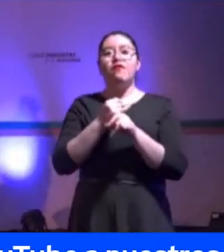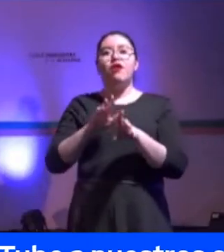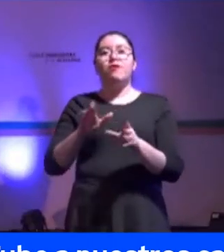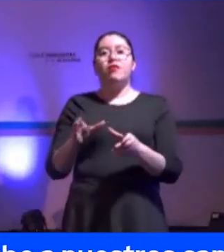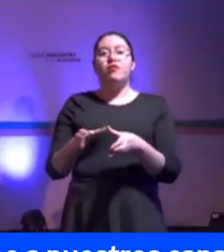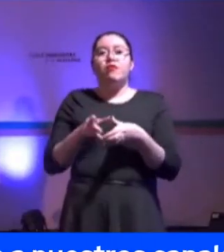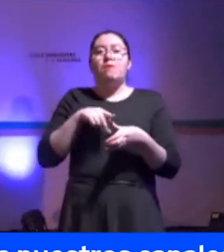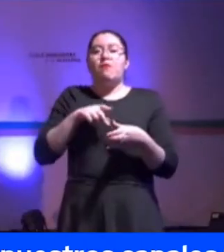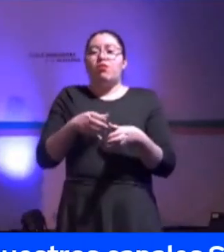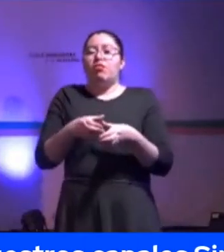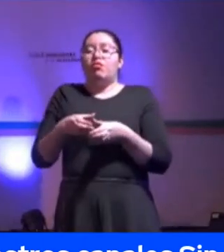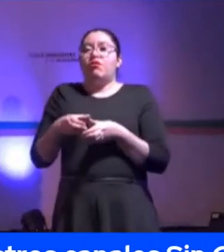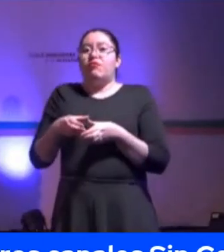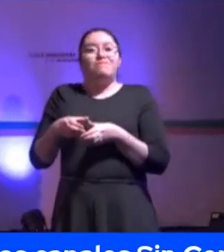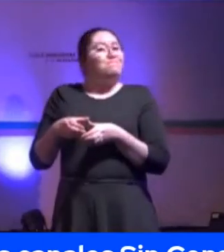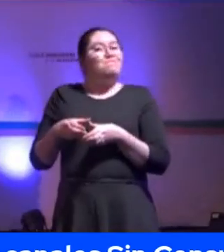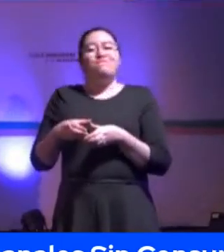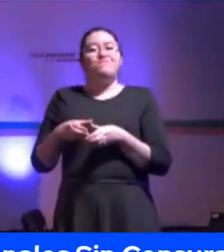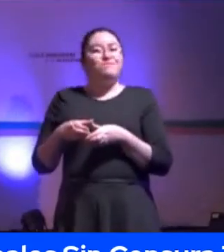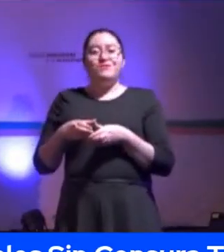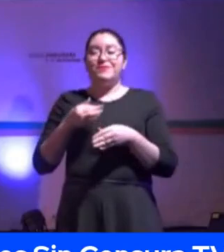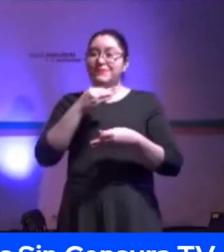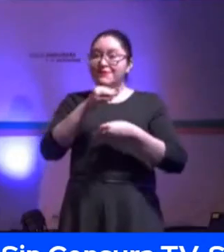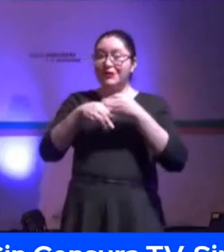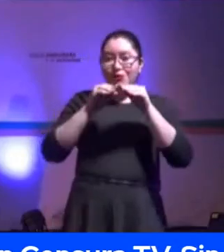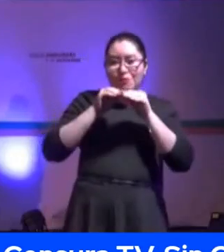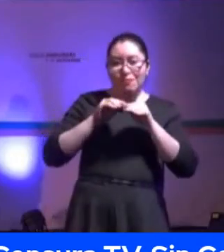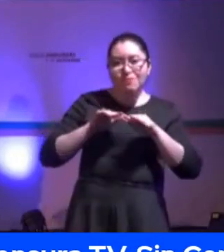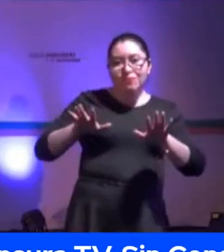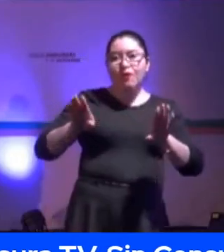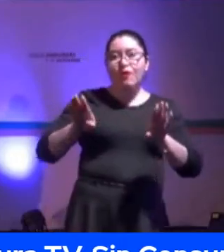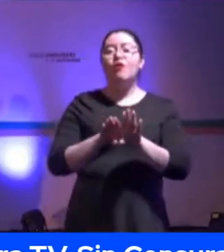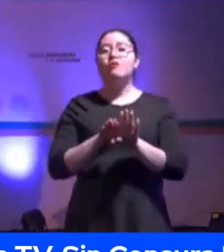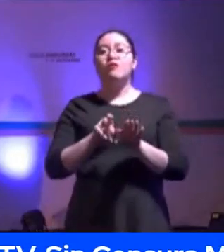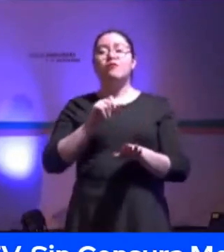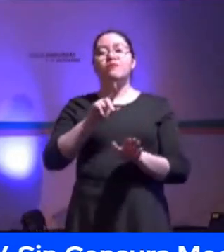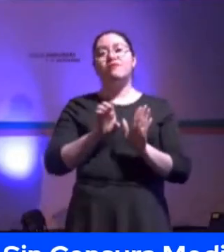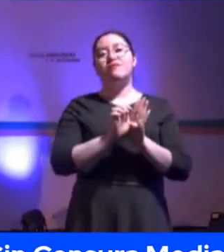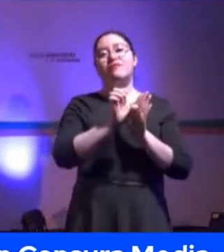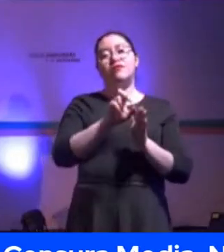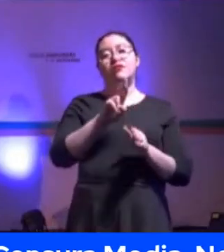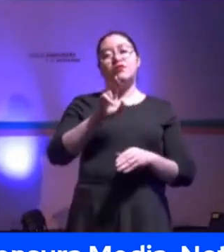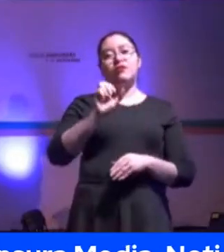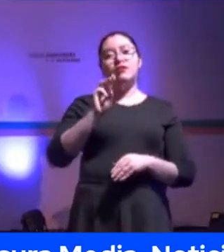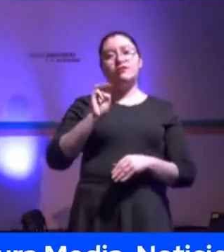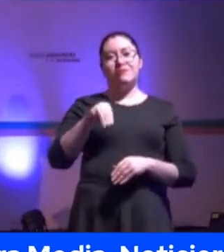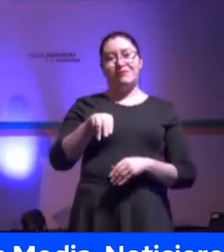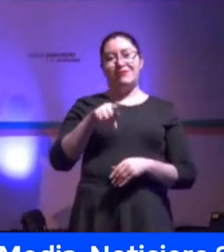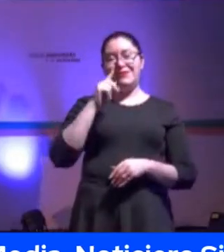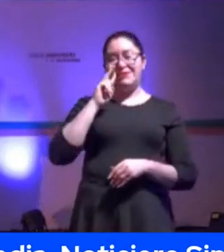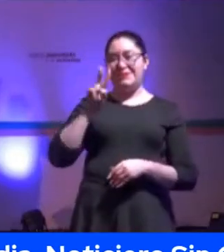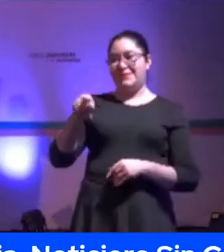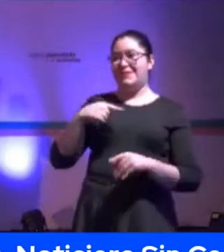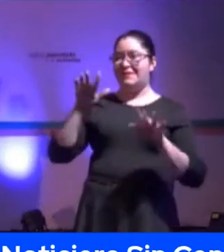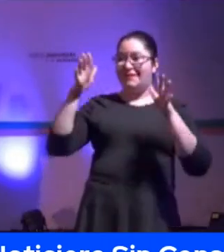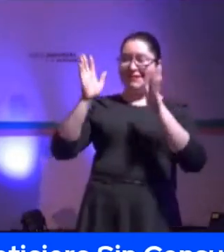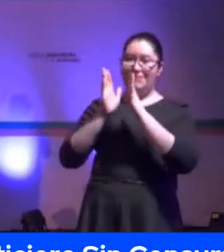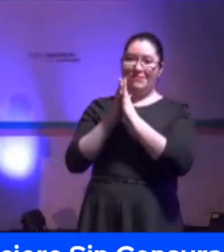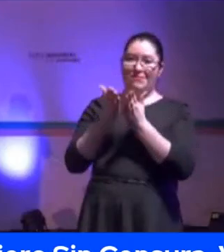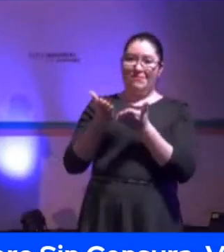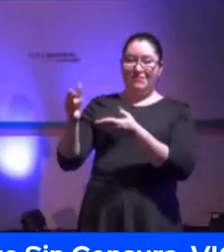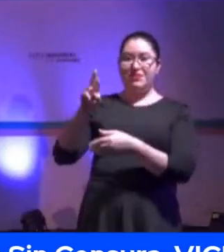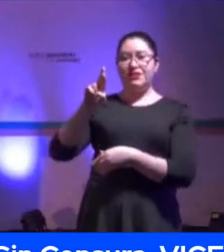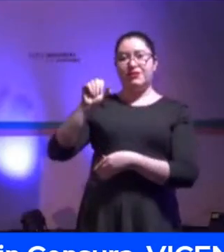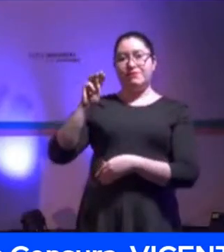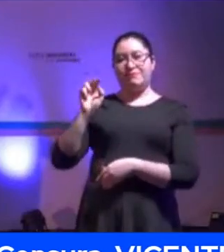información. Hoy podemos informarnos por medio del canal de Ramón, que aquí está, que le doy un aplauso a